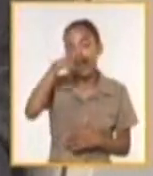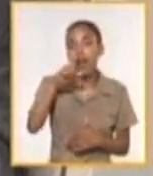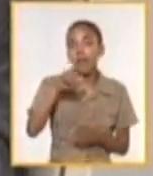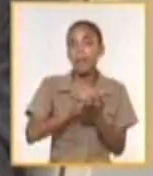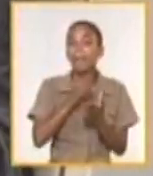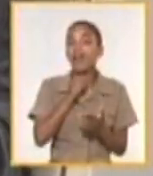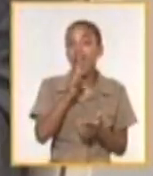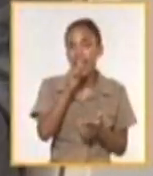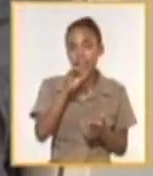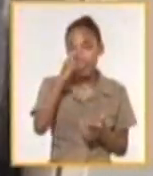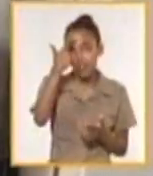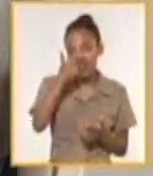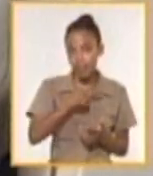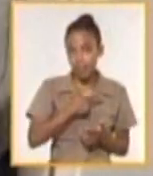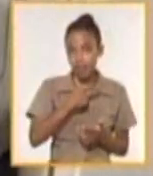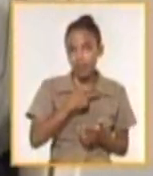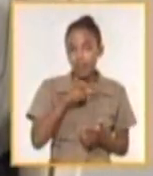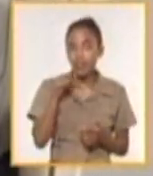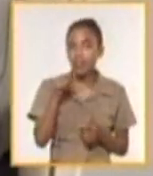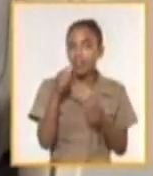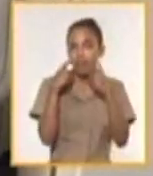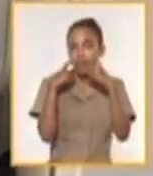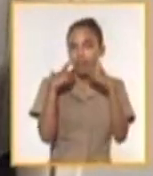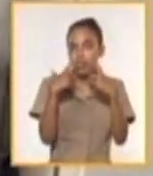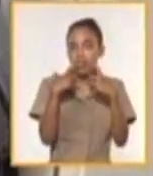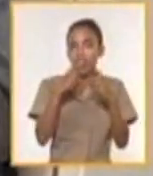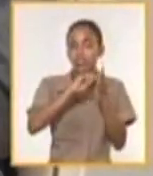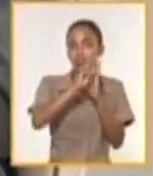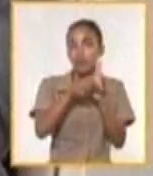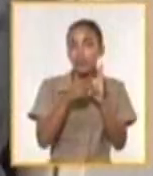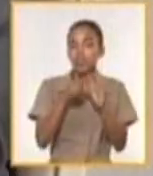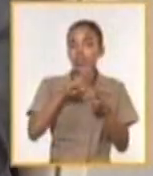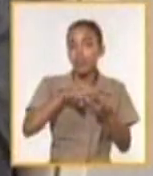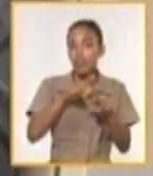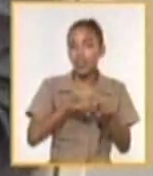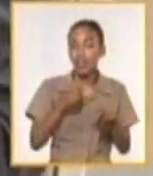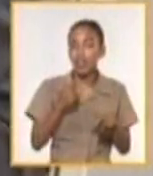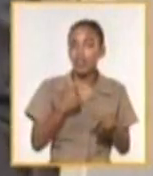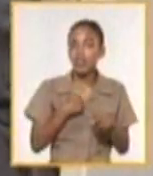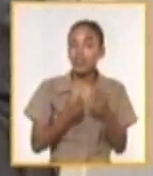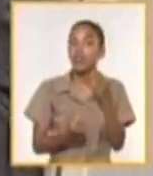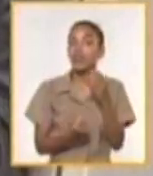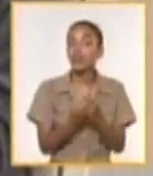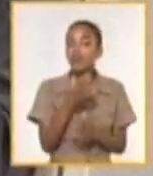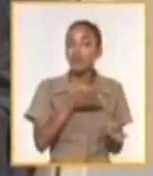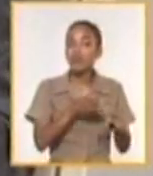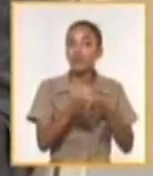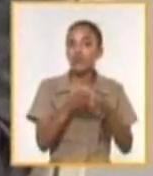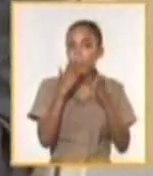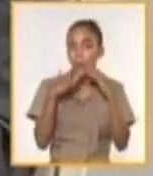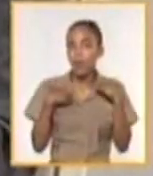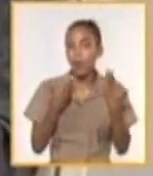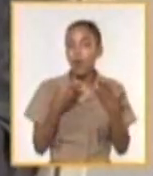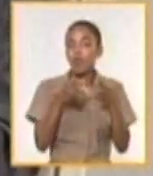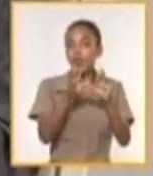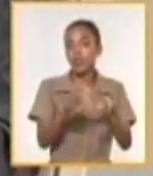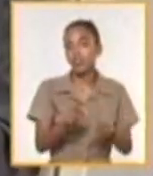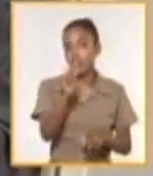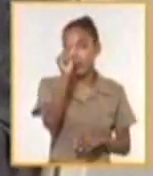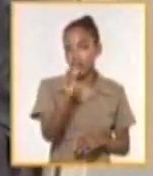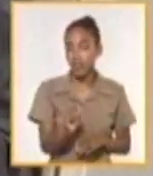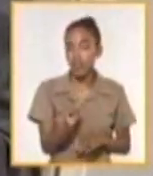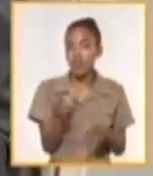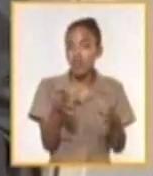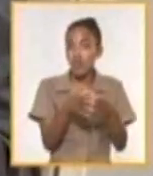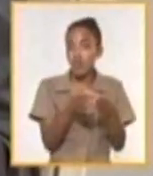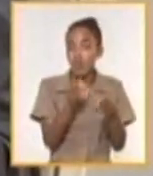Pero bueno, un factor importantísimo en esa comisión era Hart. Y yo fungía como secretario, es decir, que en esa comisión